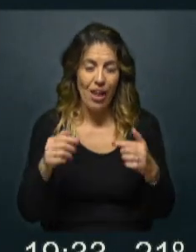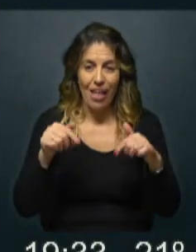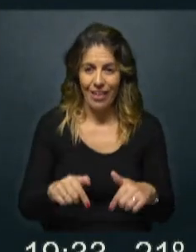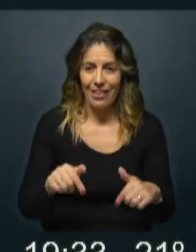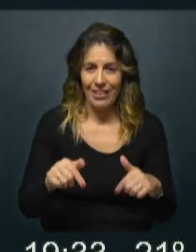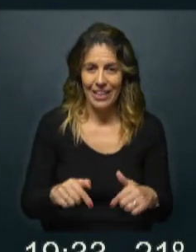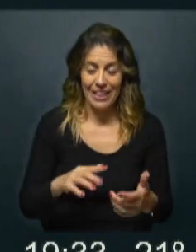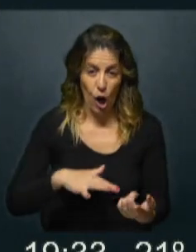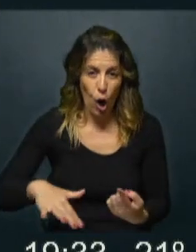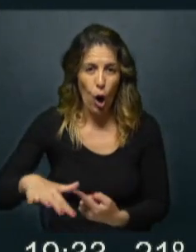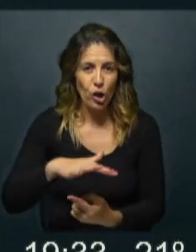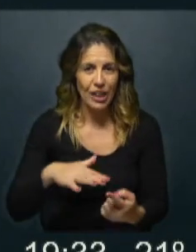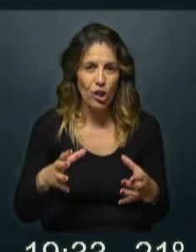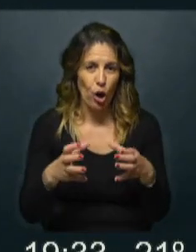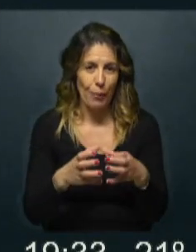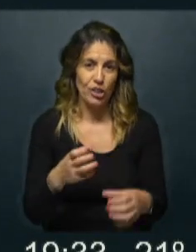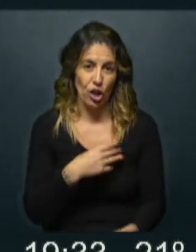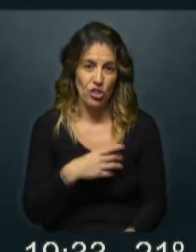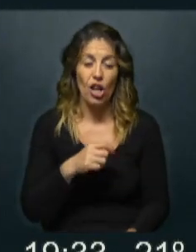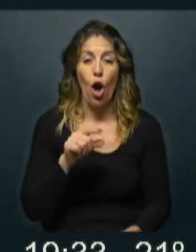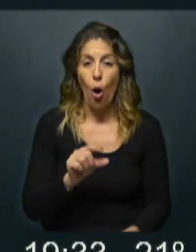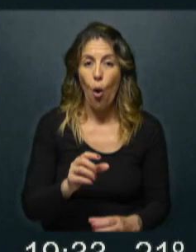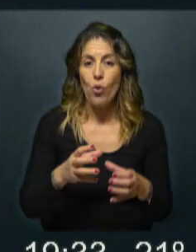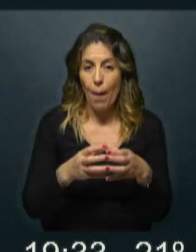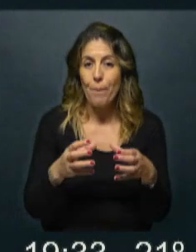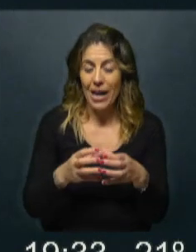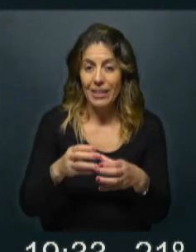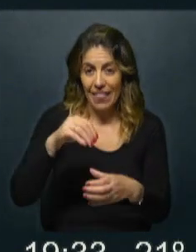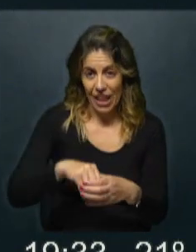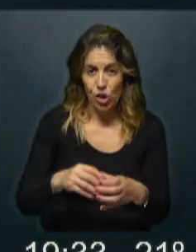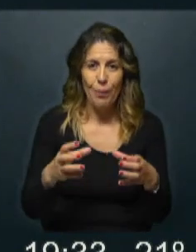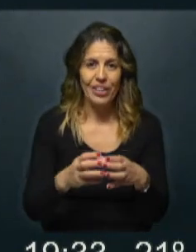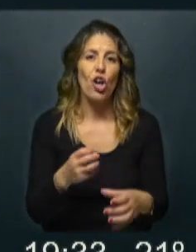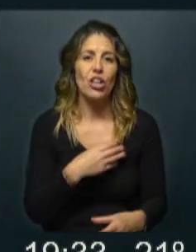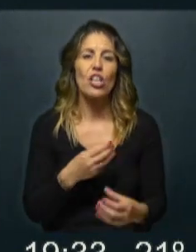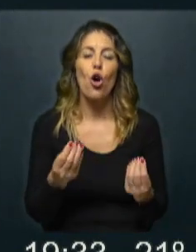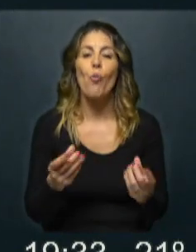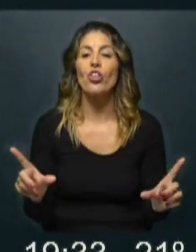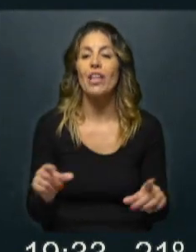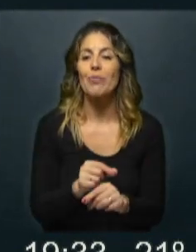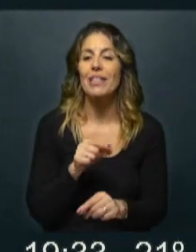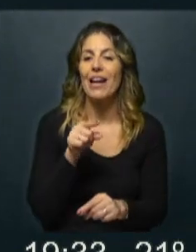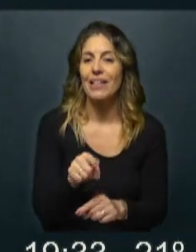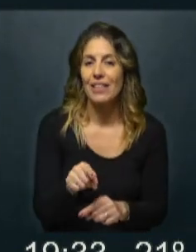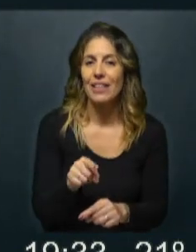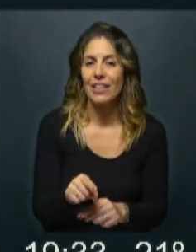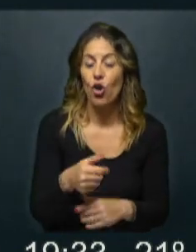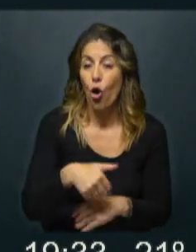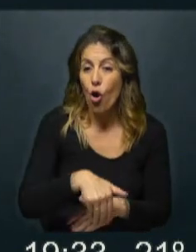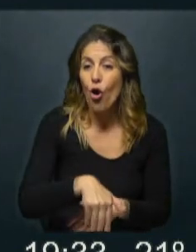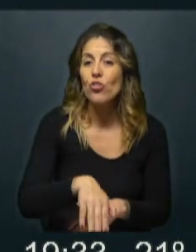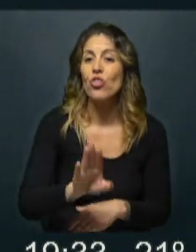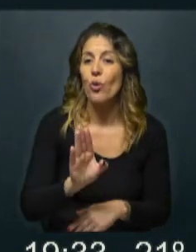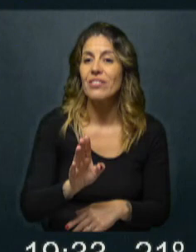este en este contexto con el partido nacional o con una parte del partido nacional y bueno como termina siendo la las consecuencias